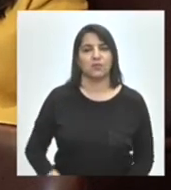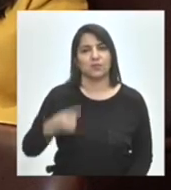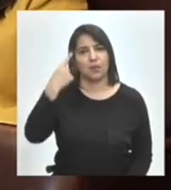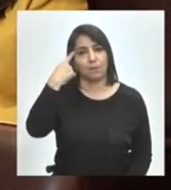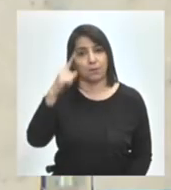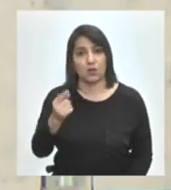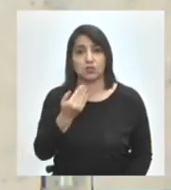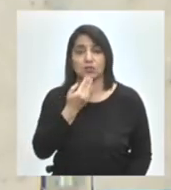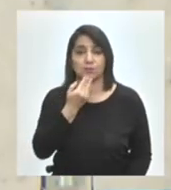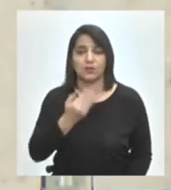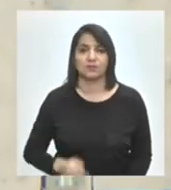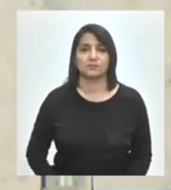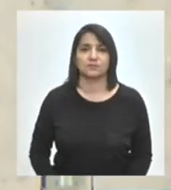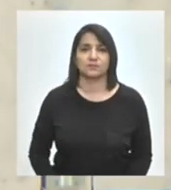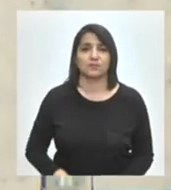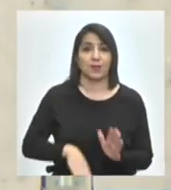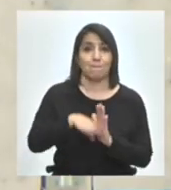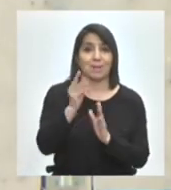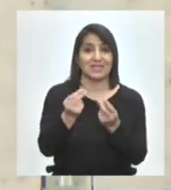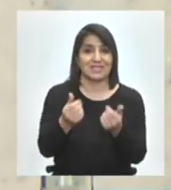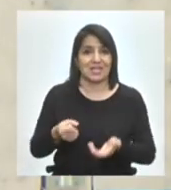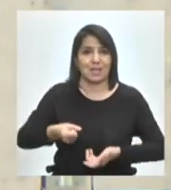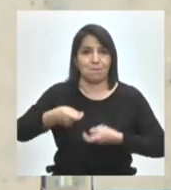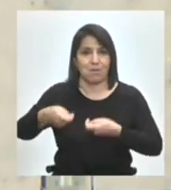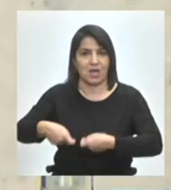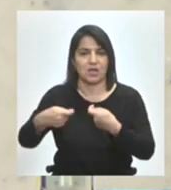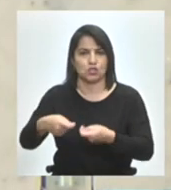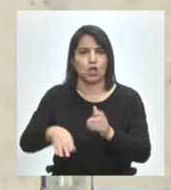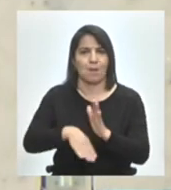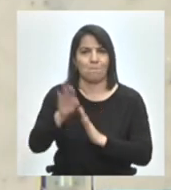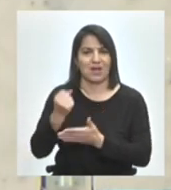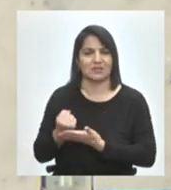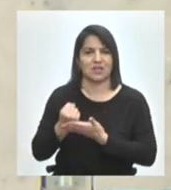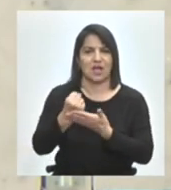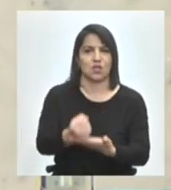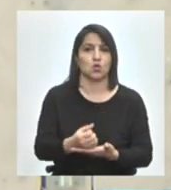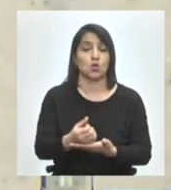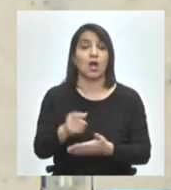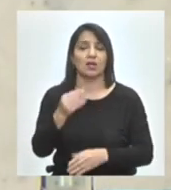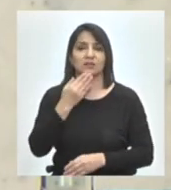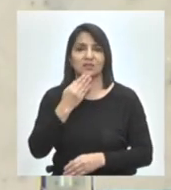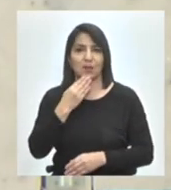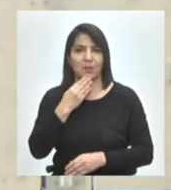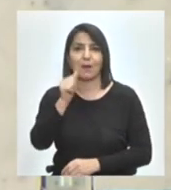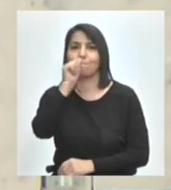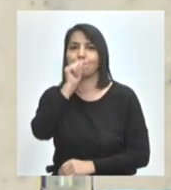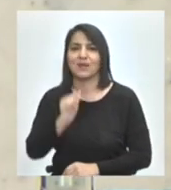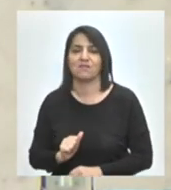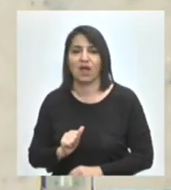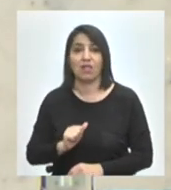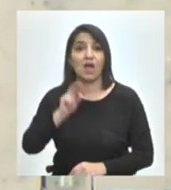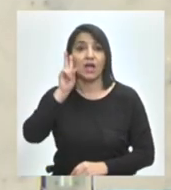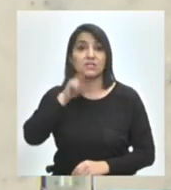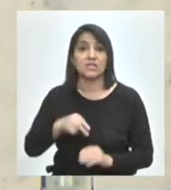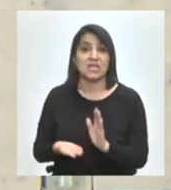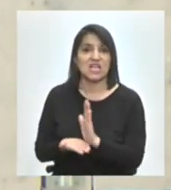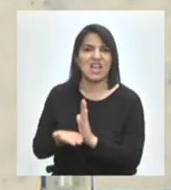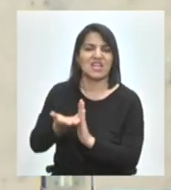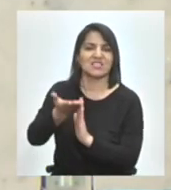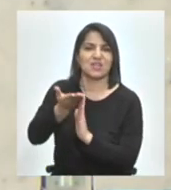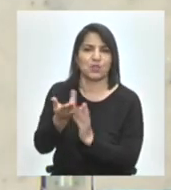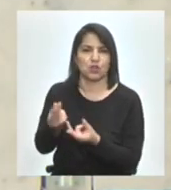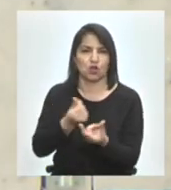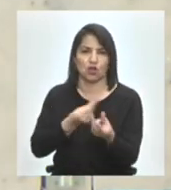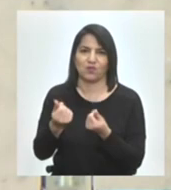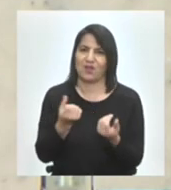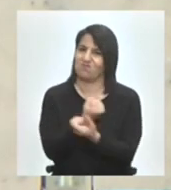ello, más inversión y más estímulos para la iniciativa privada, porque sin crecimiento económico no habrá nada